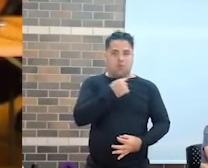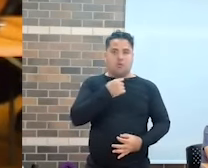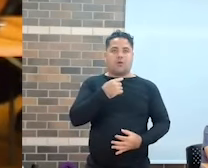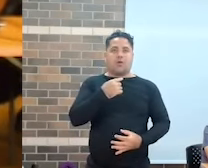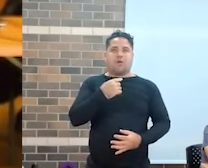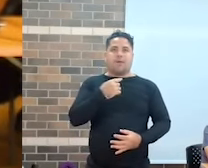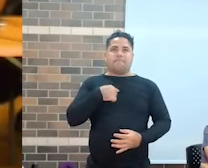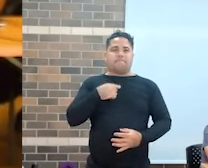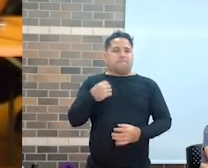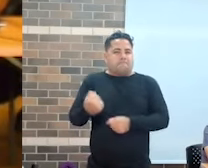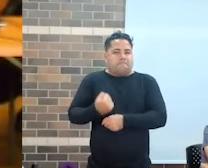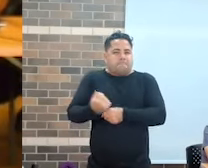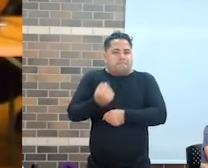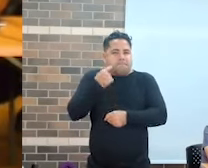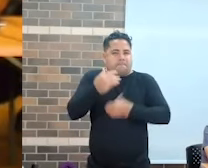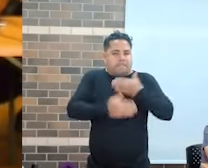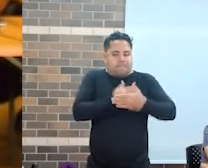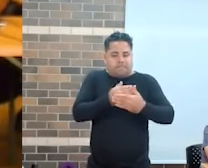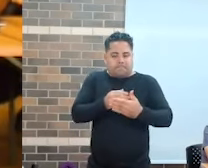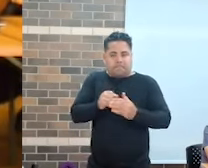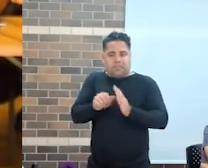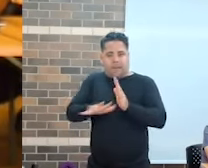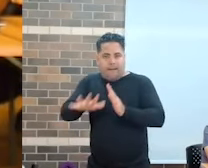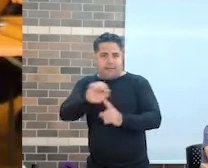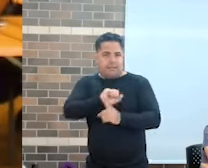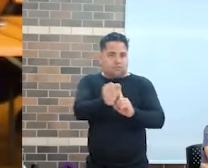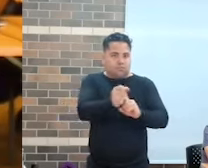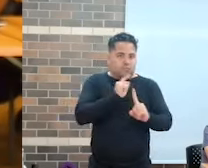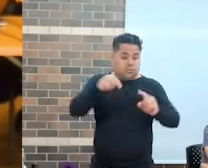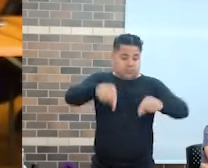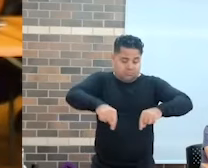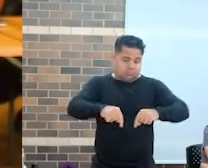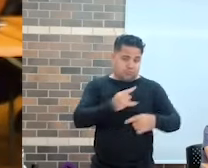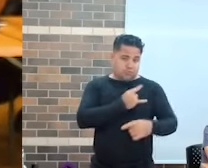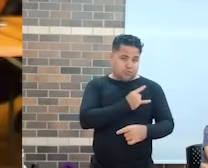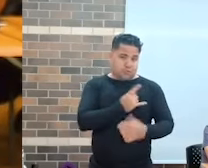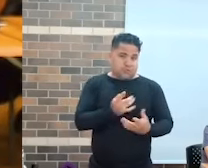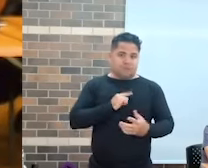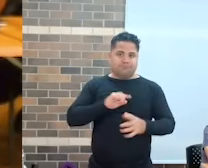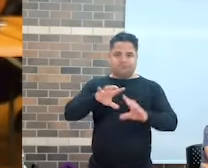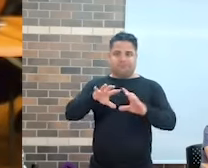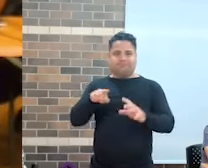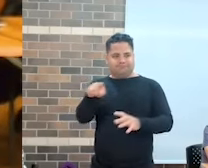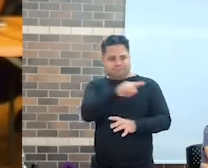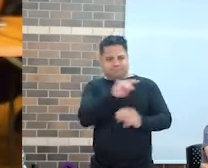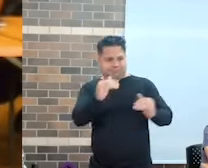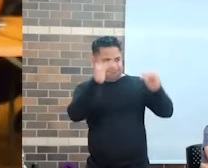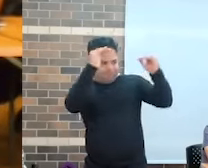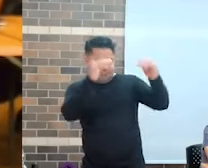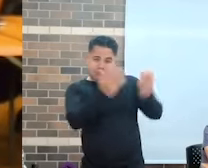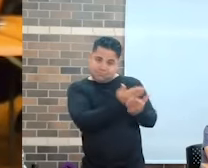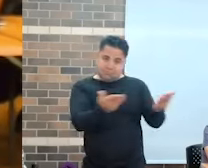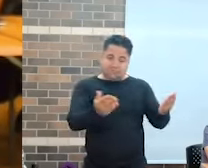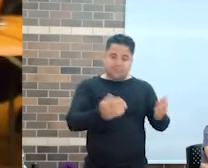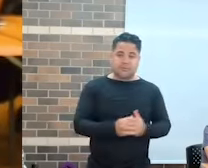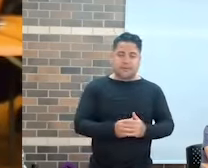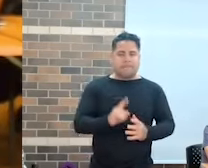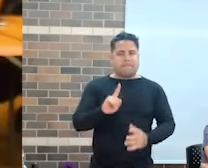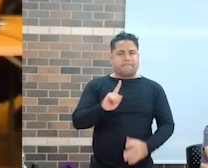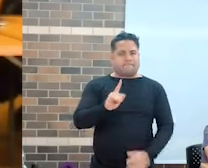em, muchas áreas sociales en la universidad y en el mundo académico. Pero siento que